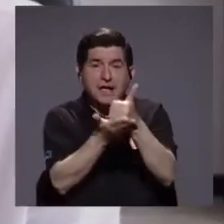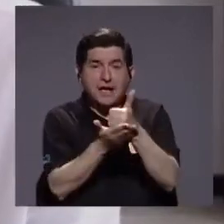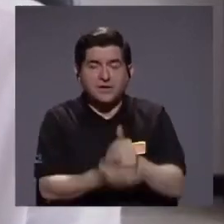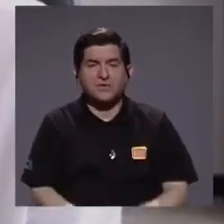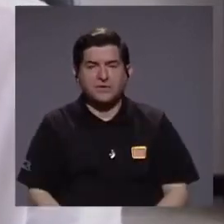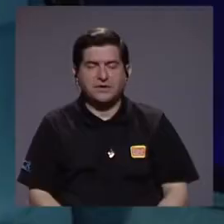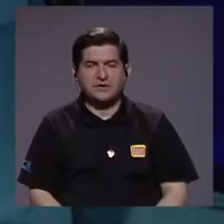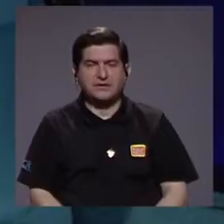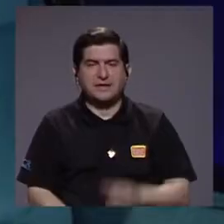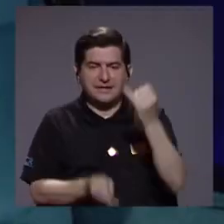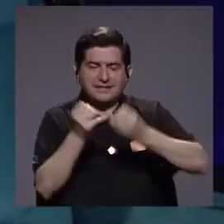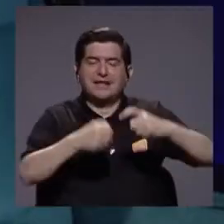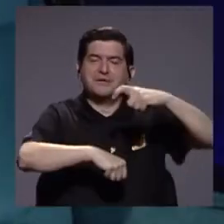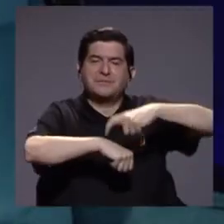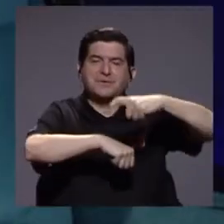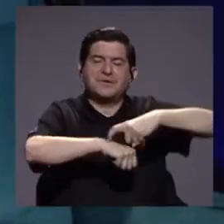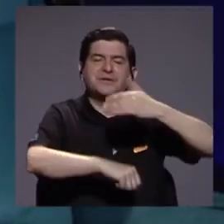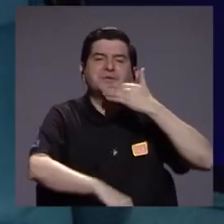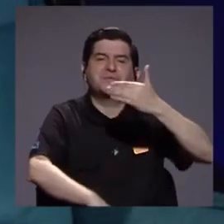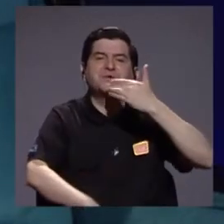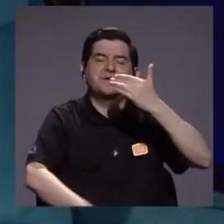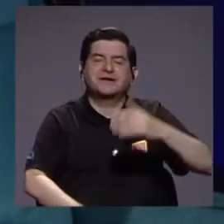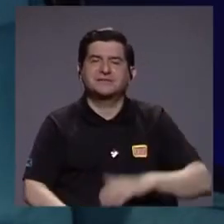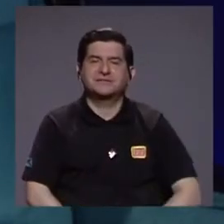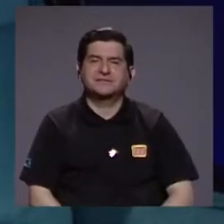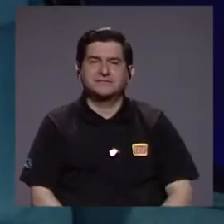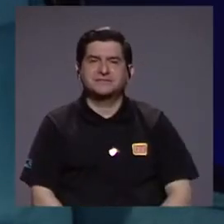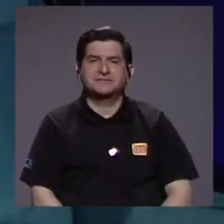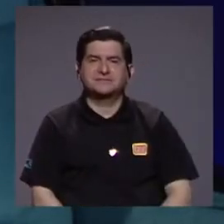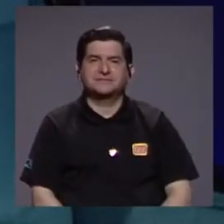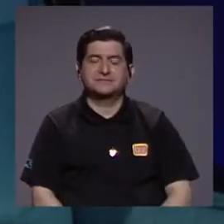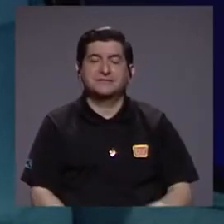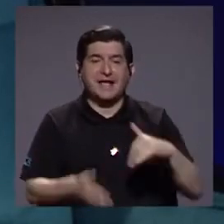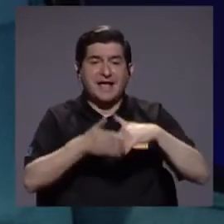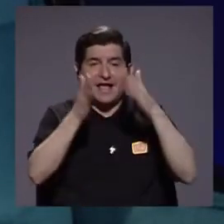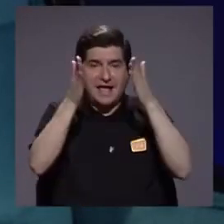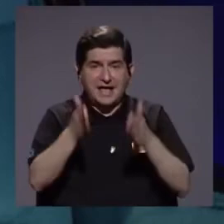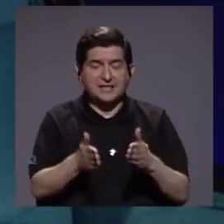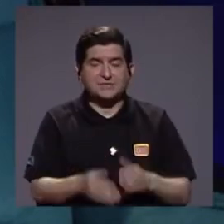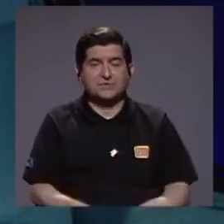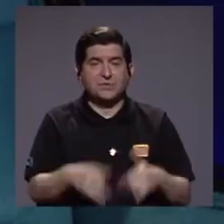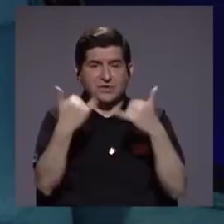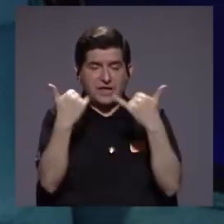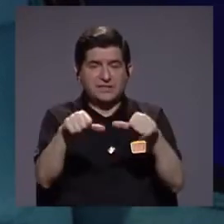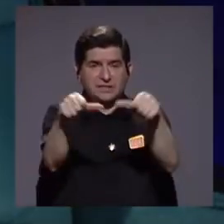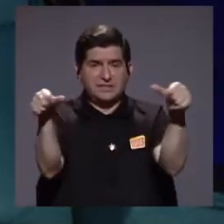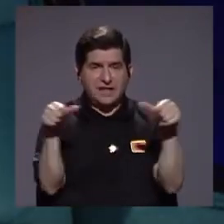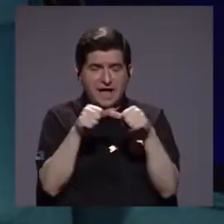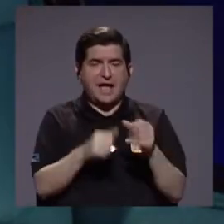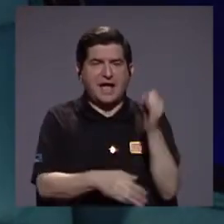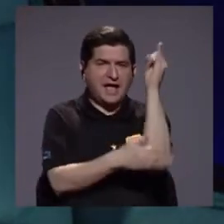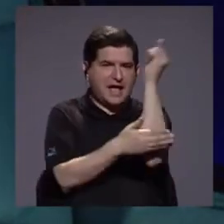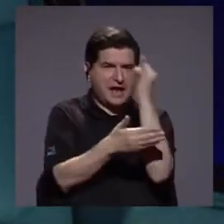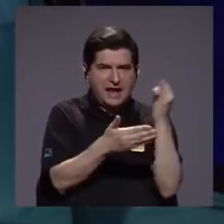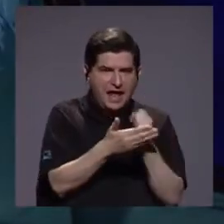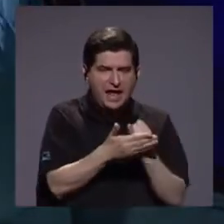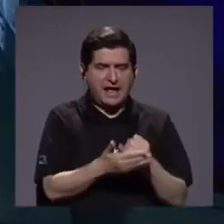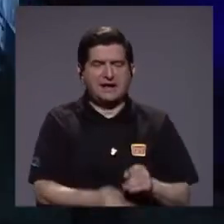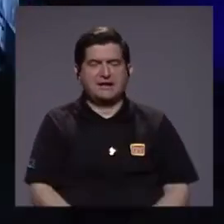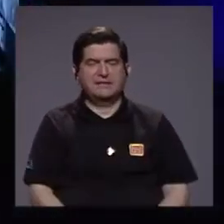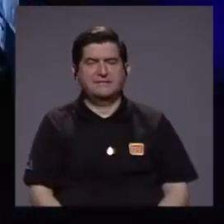darle movimiento a las carreras. Muchas gracias. Continuamos con el estudiante correspondiente al área de Artes y Letras.